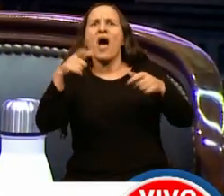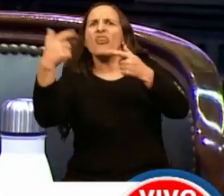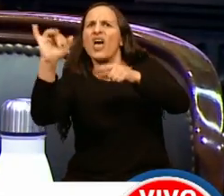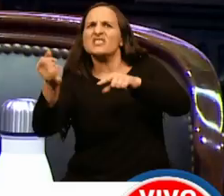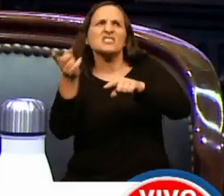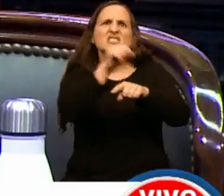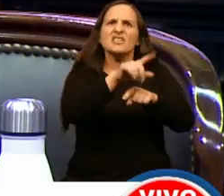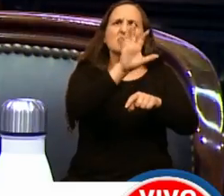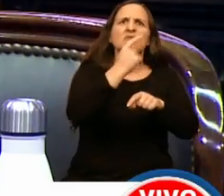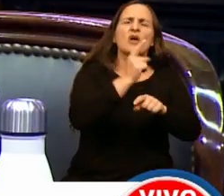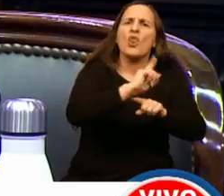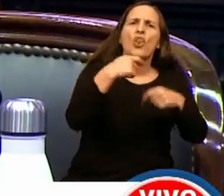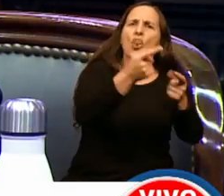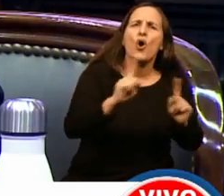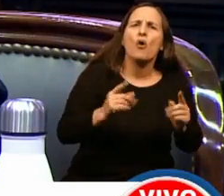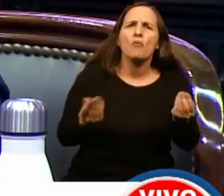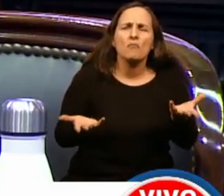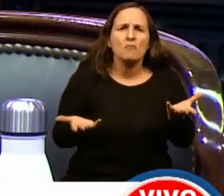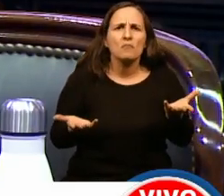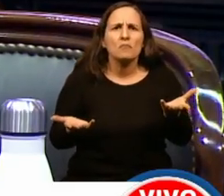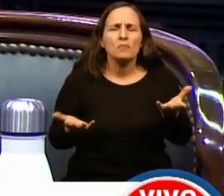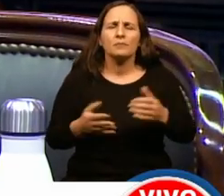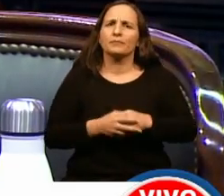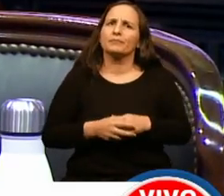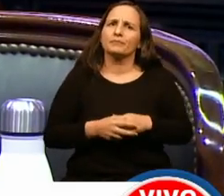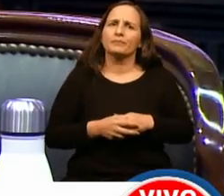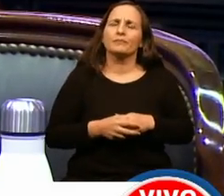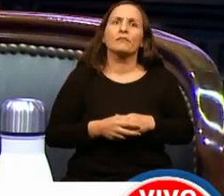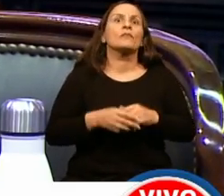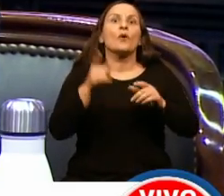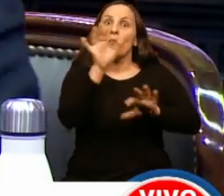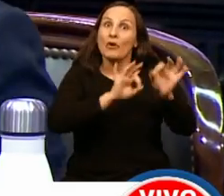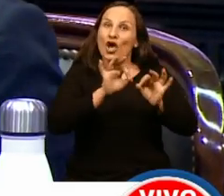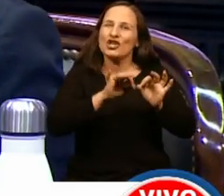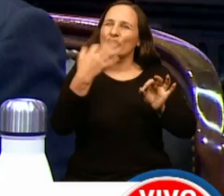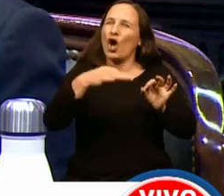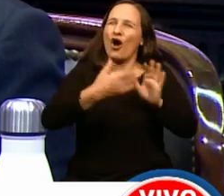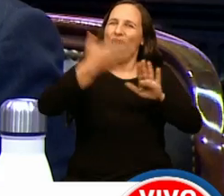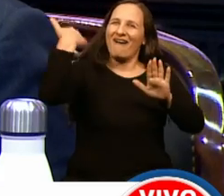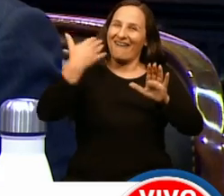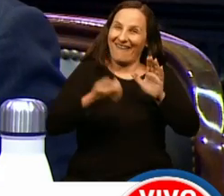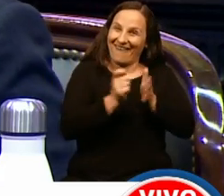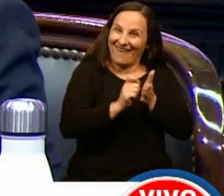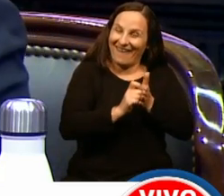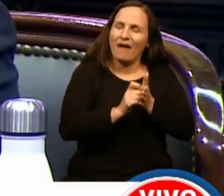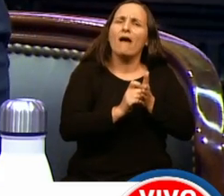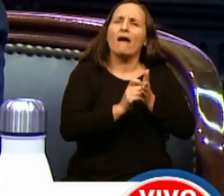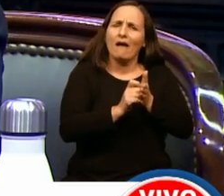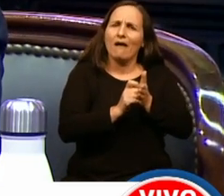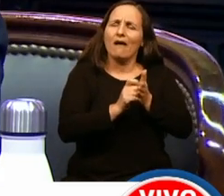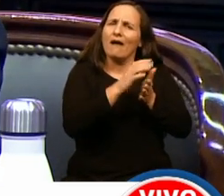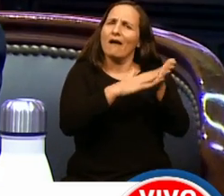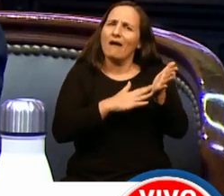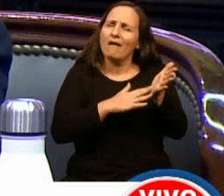beneficiarias y la nuestra no e inclusive en el proyecto original se llegaba